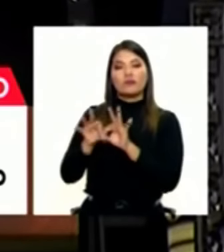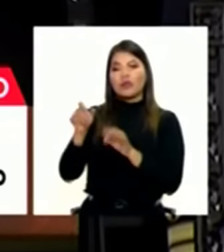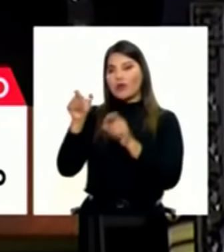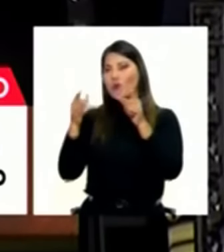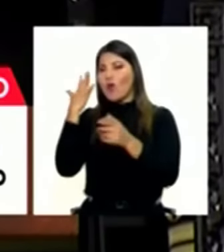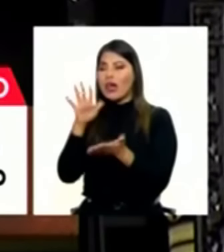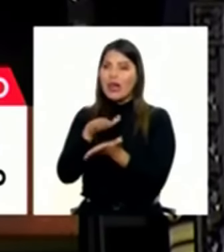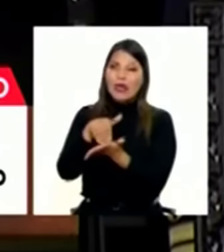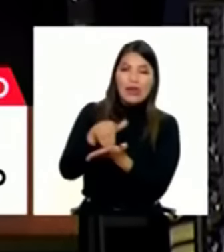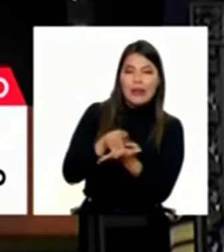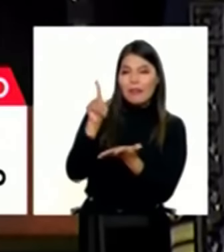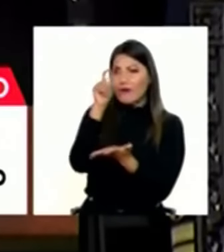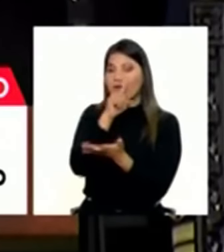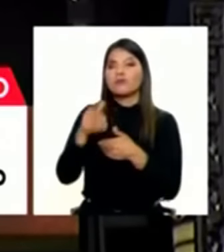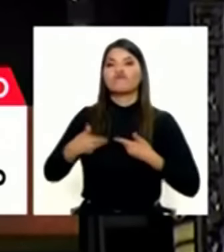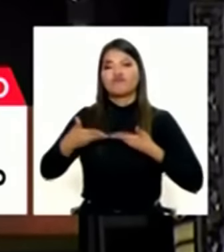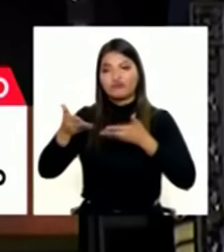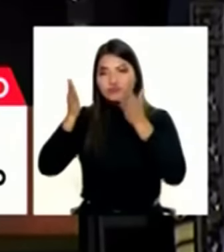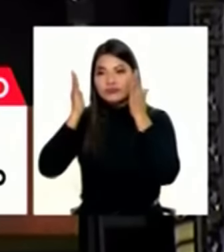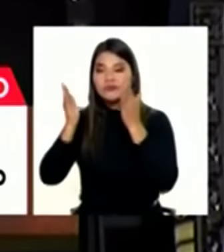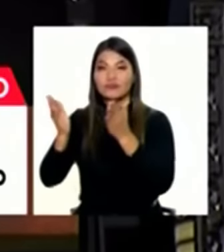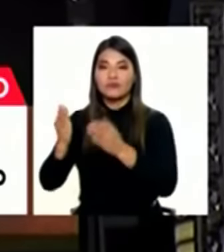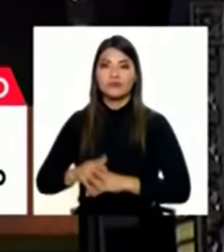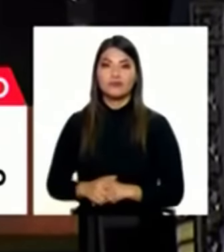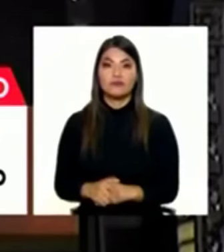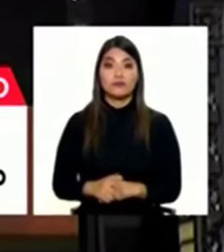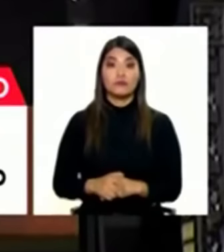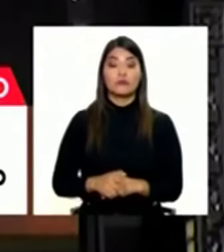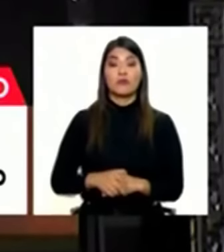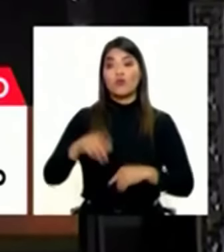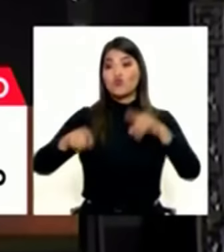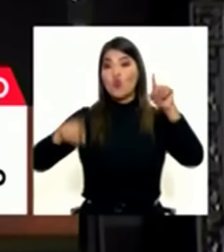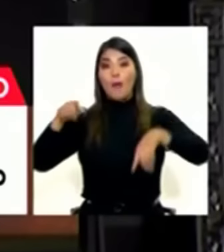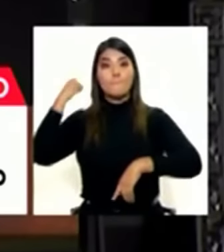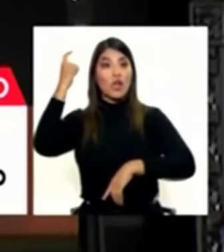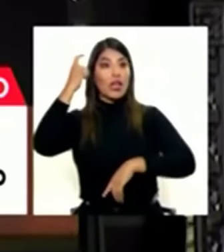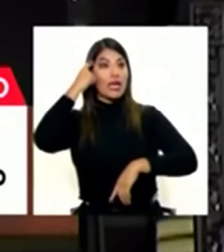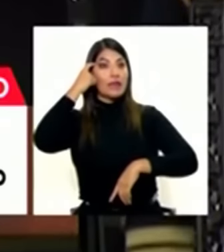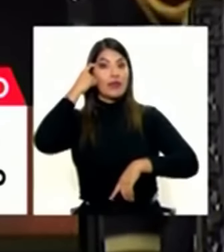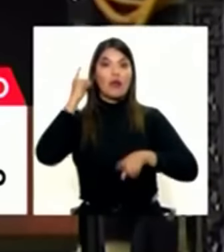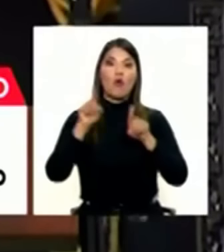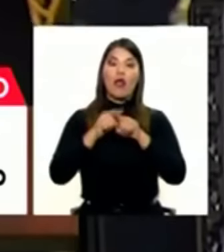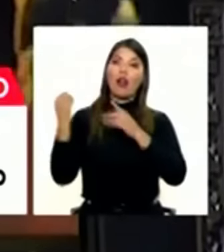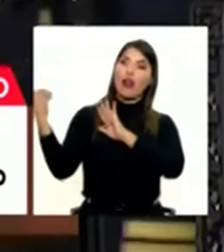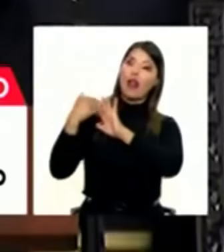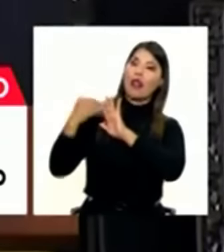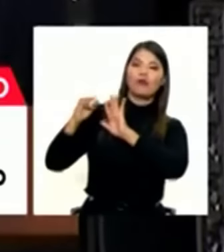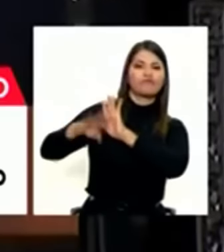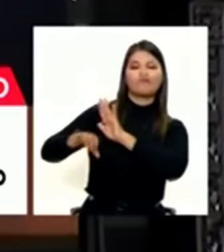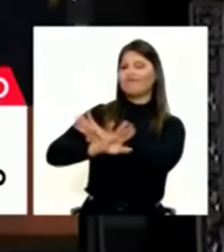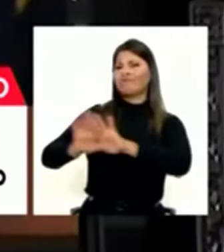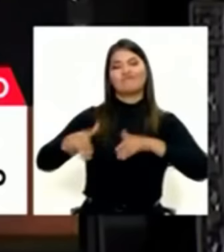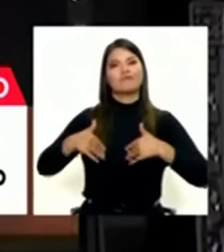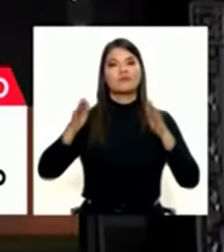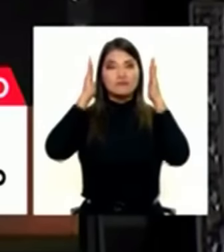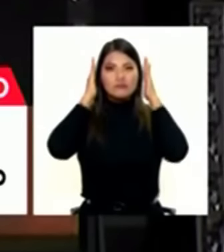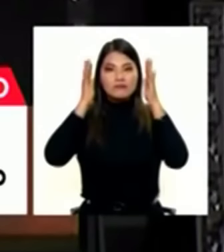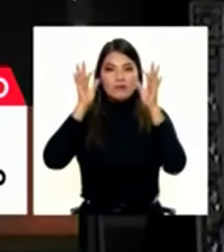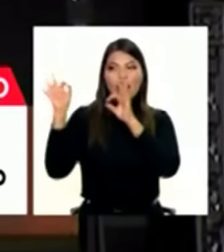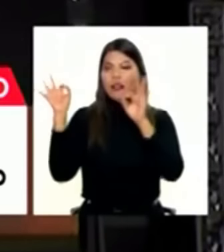en condición vulnerable. Ningún ruido político nos detendrá, nada nos